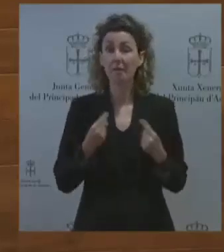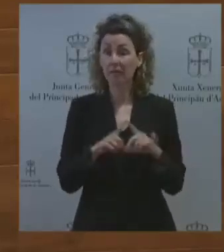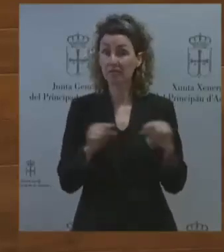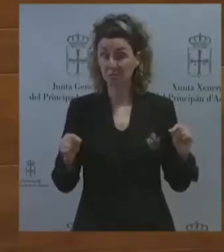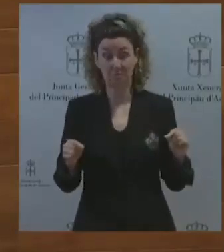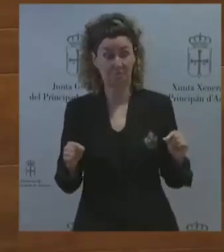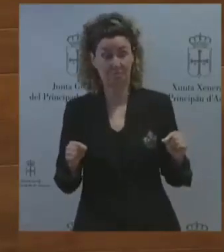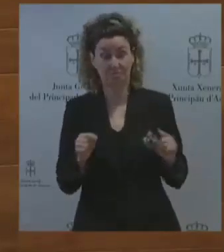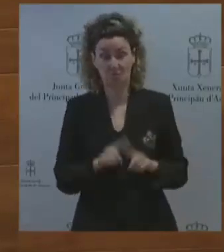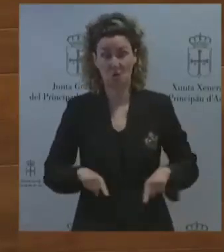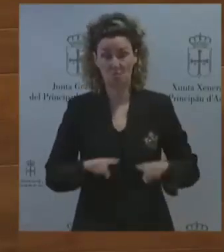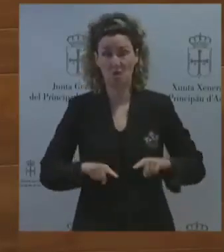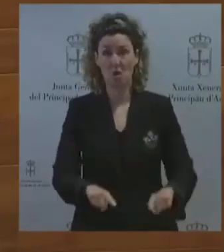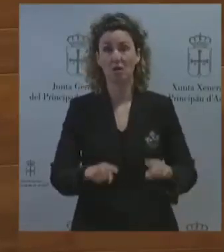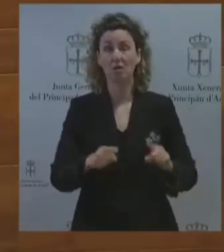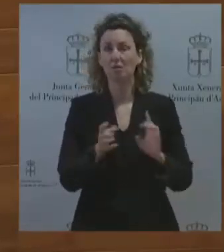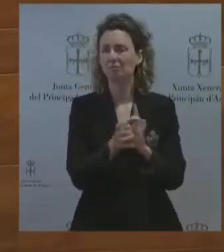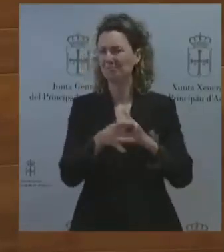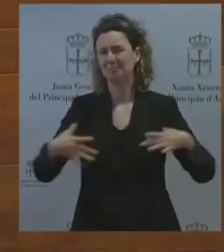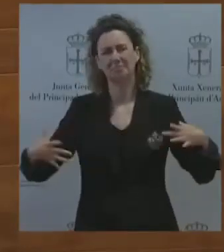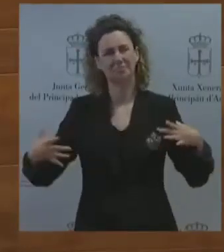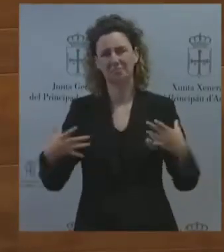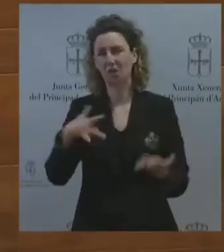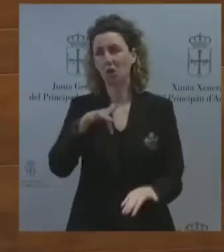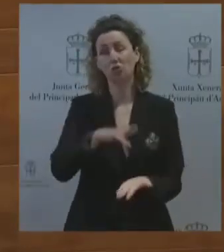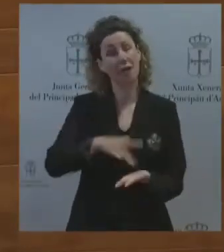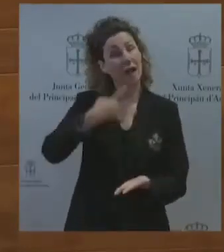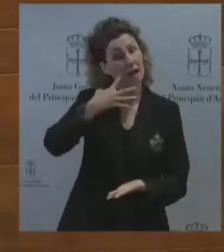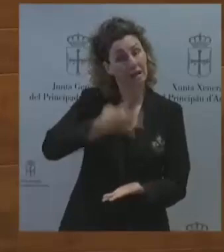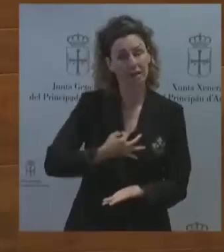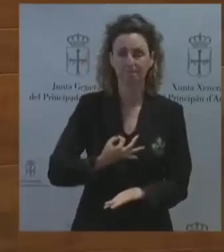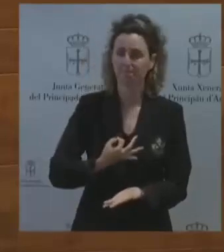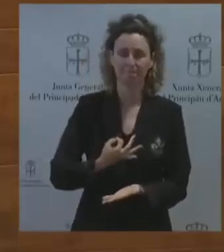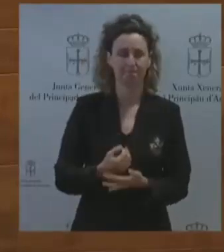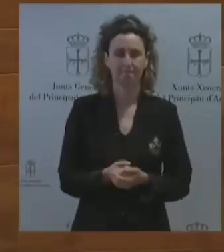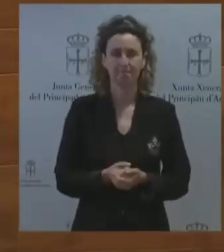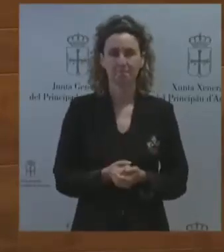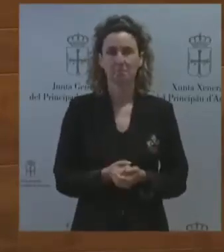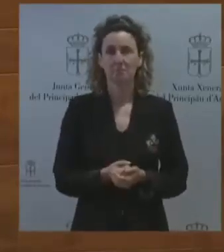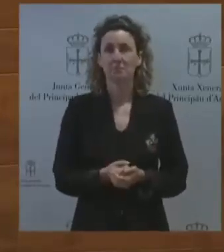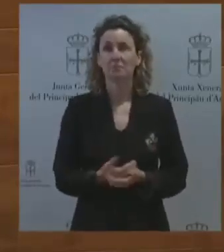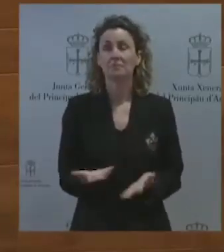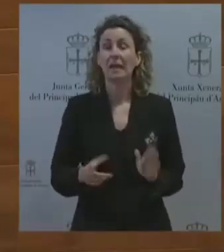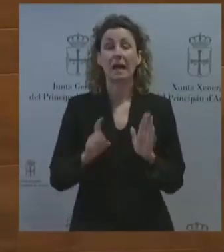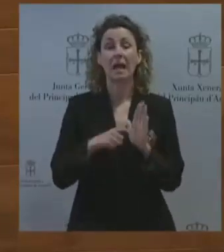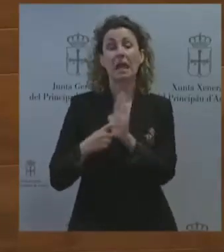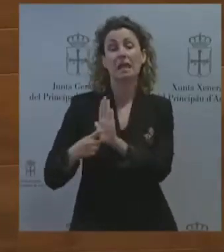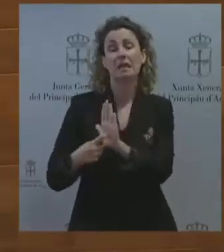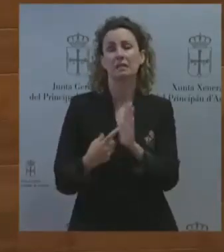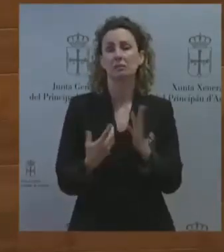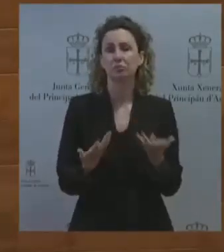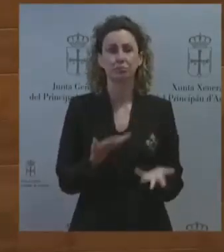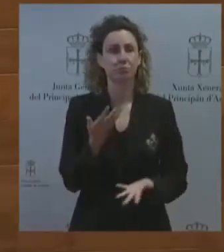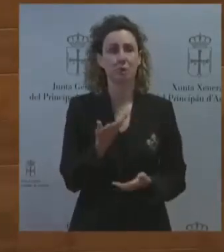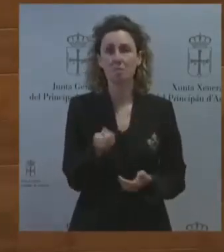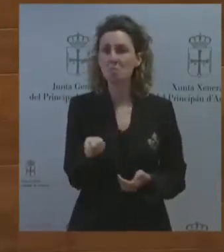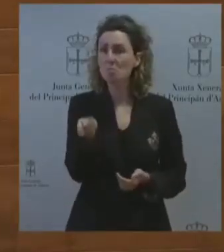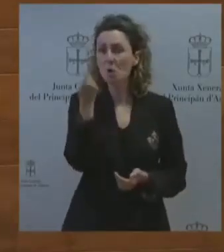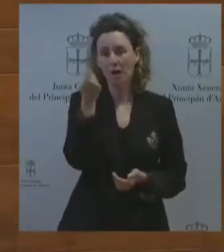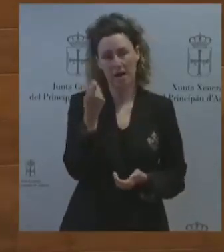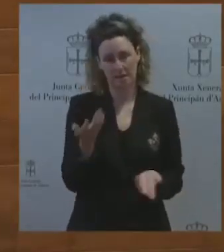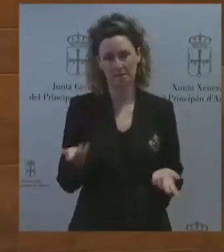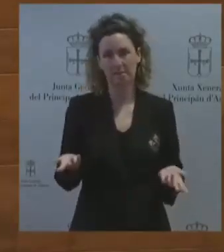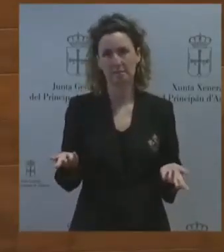sus discursos triunfalistas, pero unas leyes que nos han salido excesivamente caras a los asturianos. Hagan ustedes mismos, señorías,